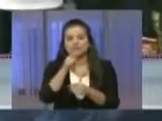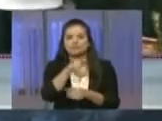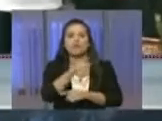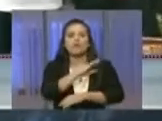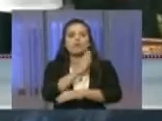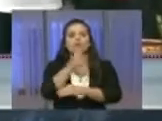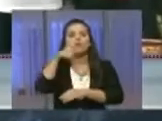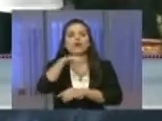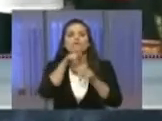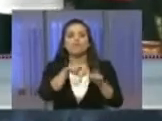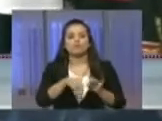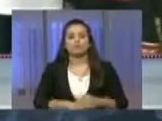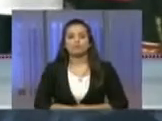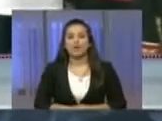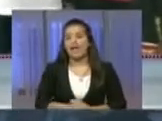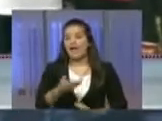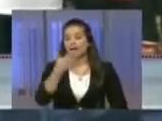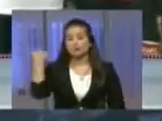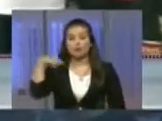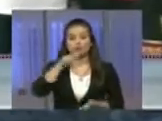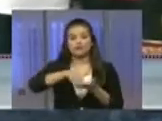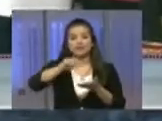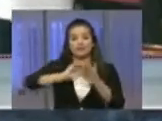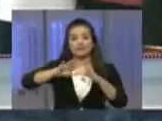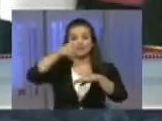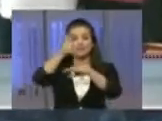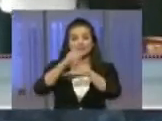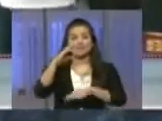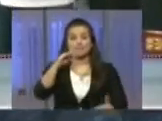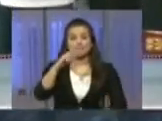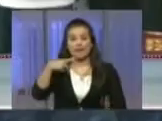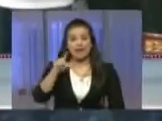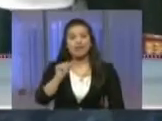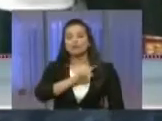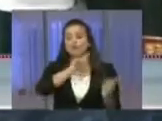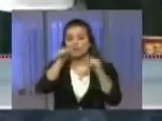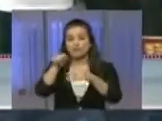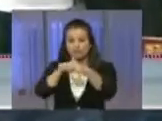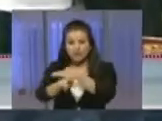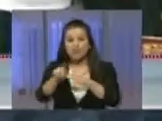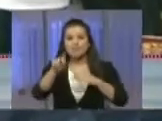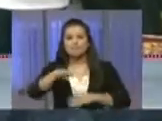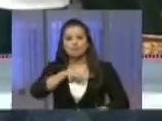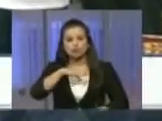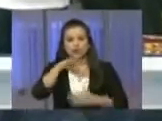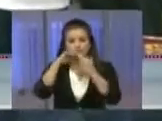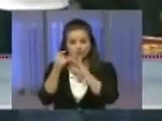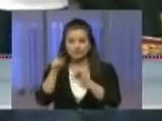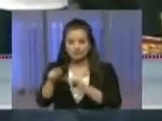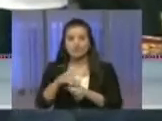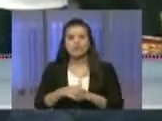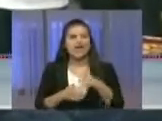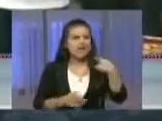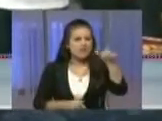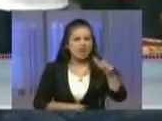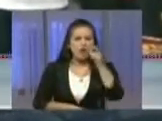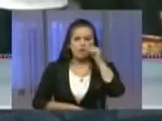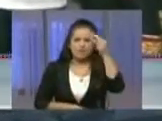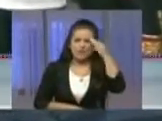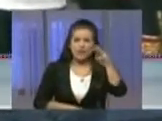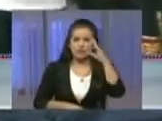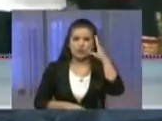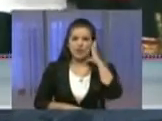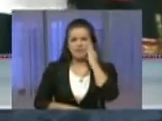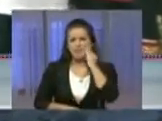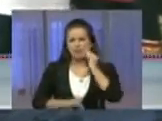doora secretaria ejecutiva de cepal visitamos una base de misiones ella fue con sus equipos hay un señor mexicano muy experto En